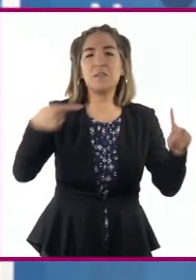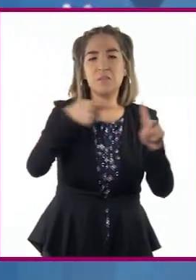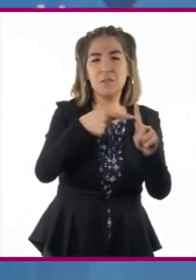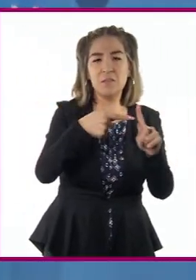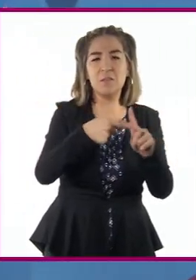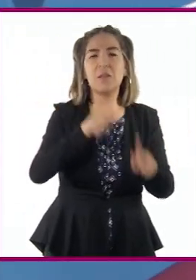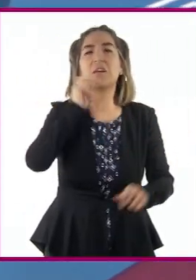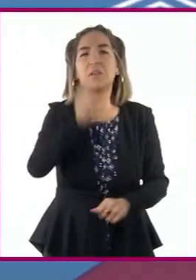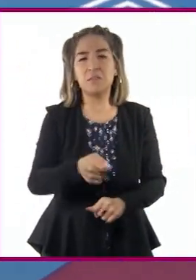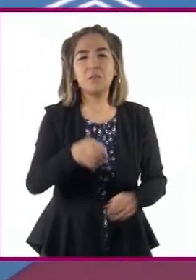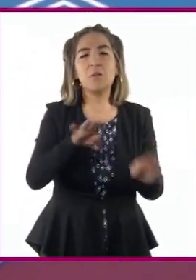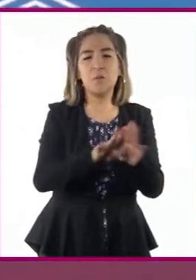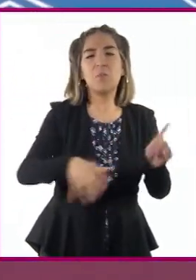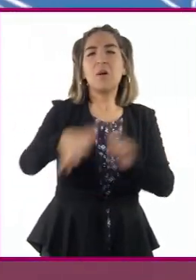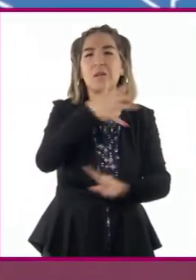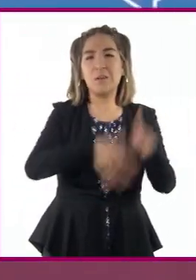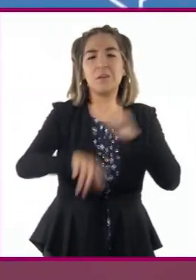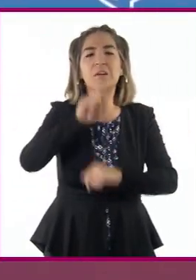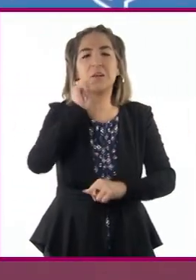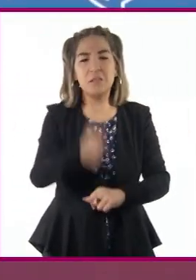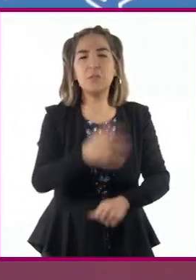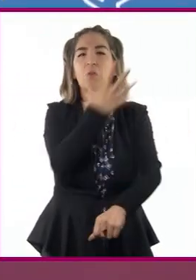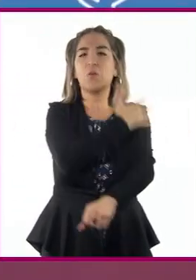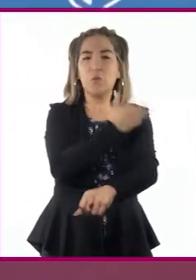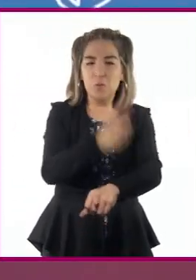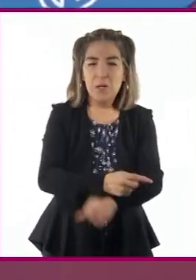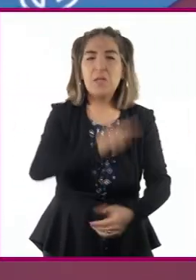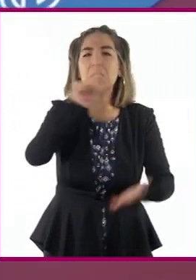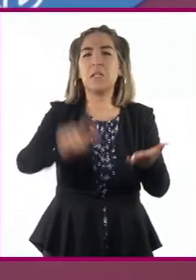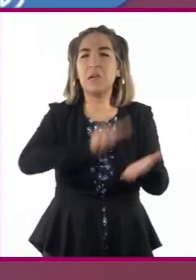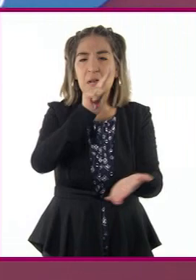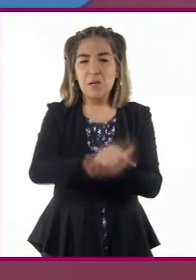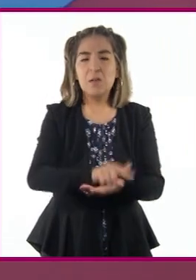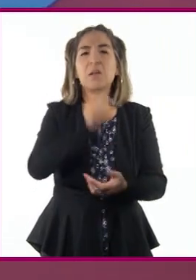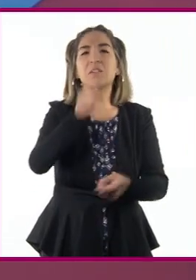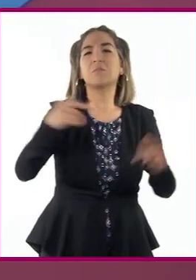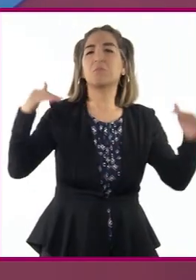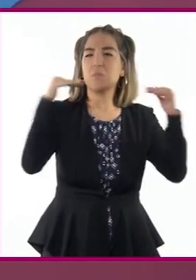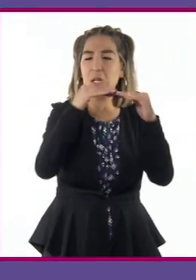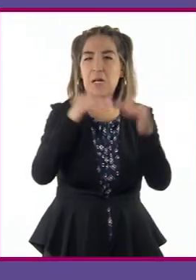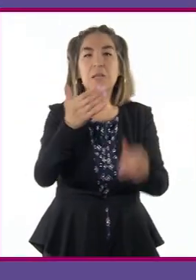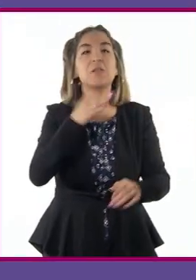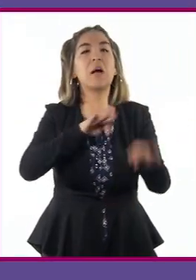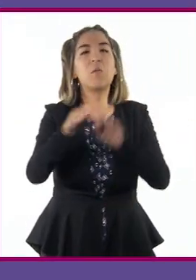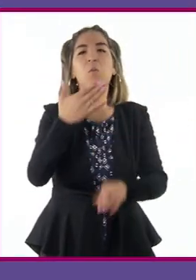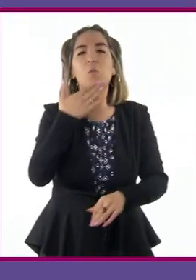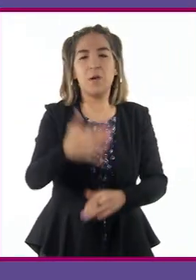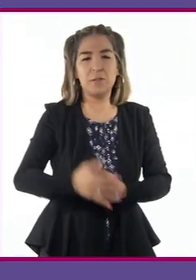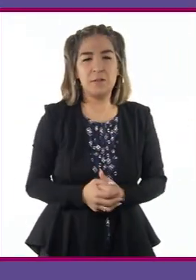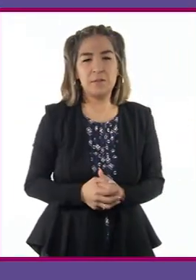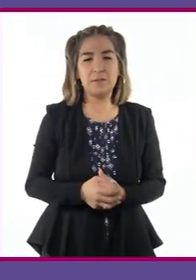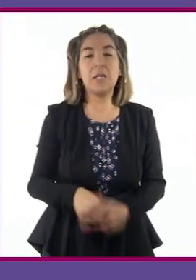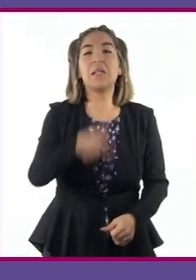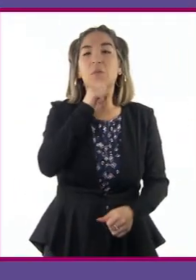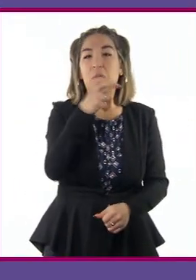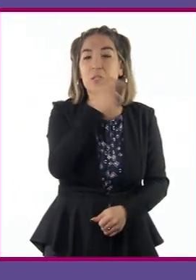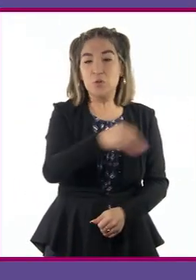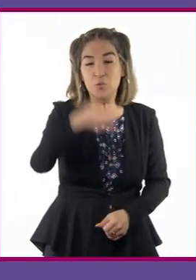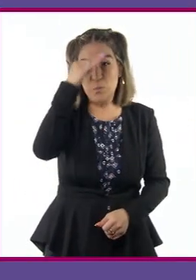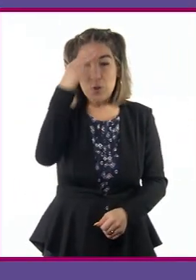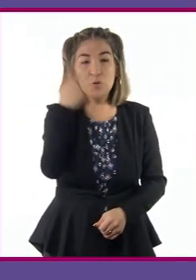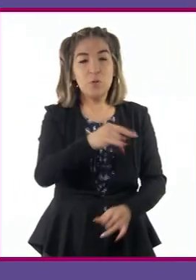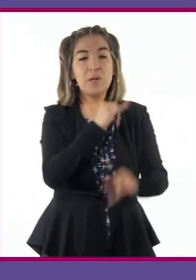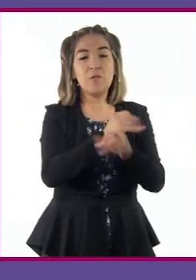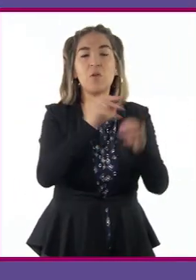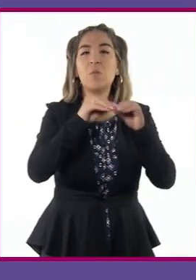actuación, legalidad, honradez, lealtad, imparcialidad y eficiencia. Así que al pensar en el acceso a